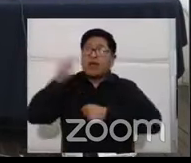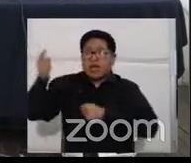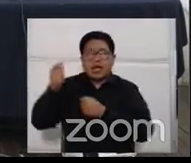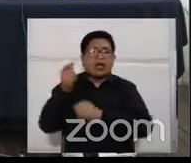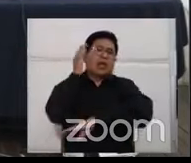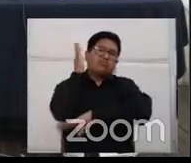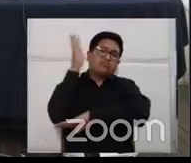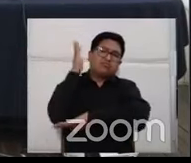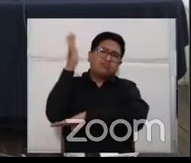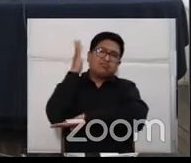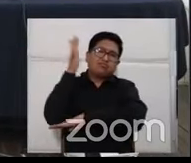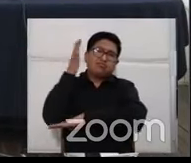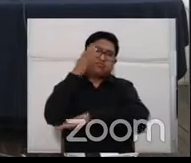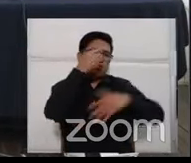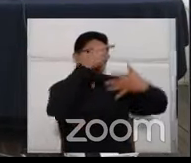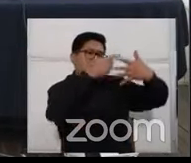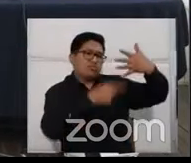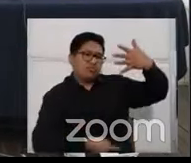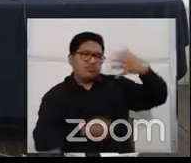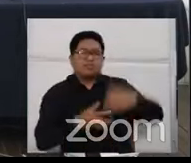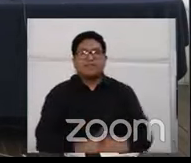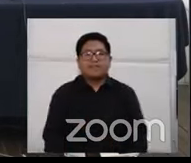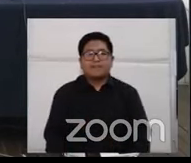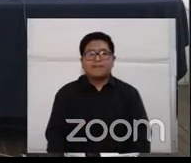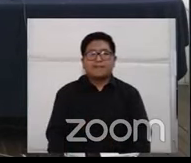son los más